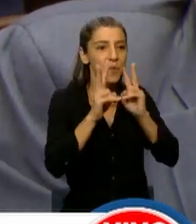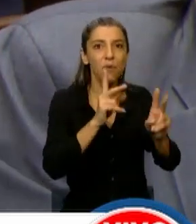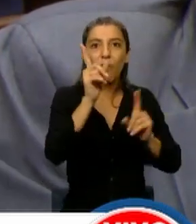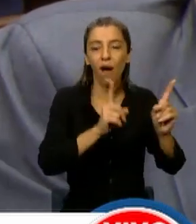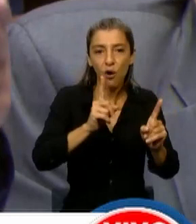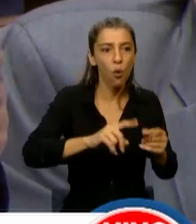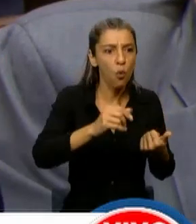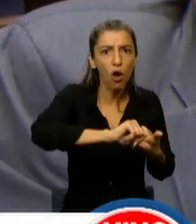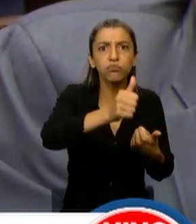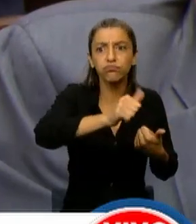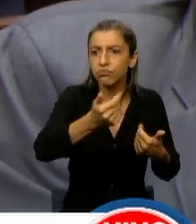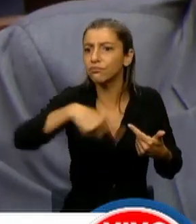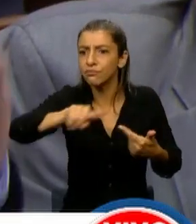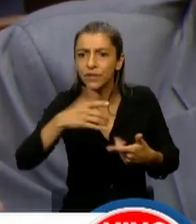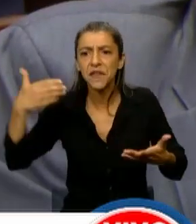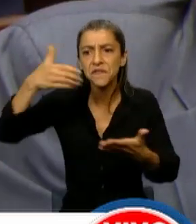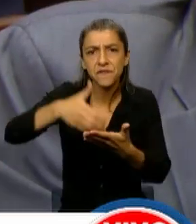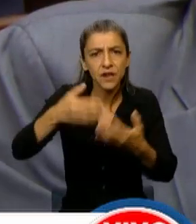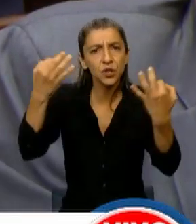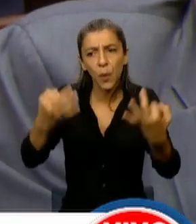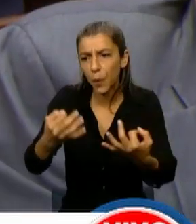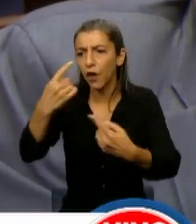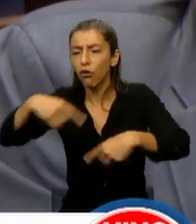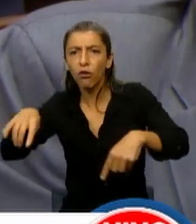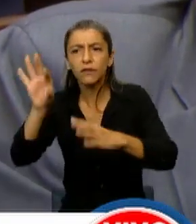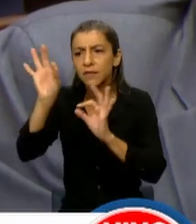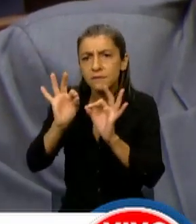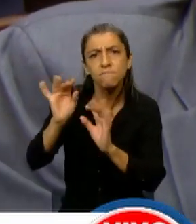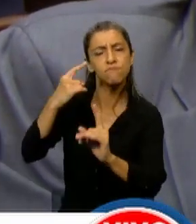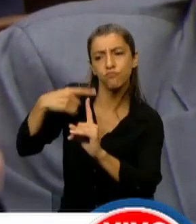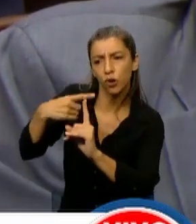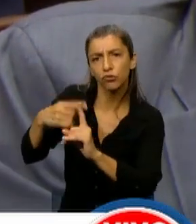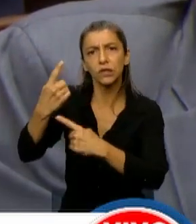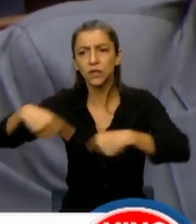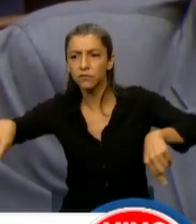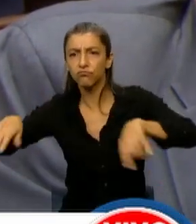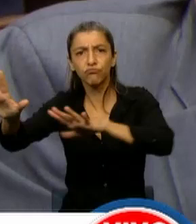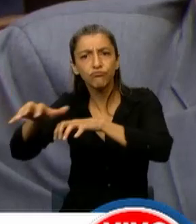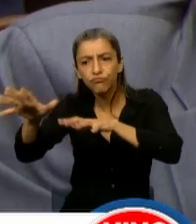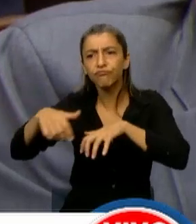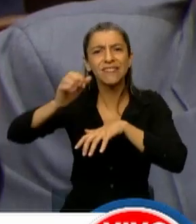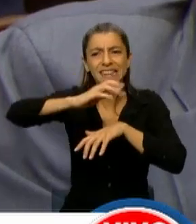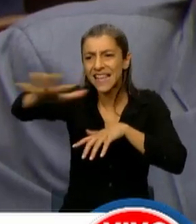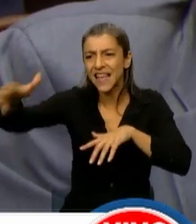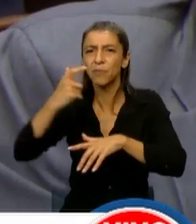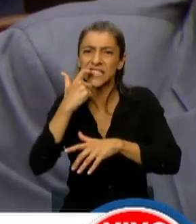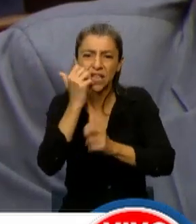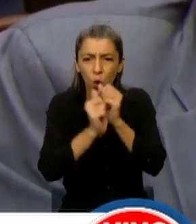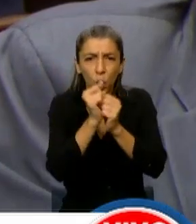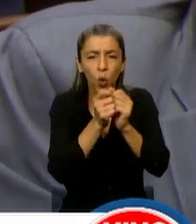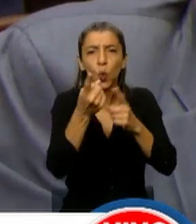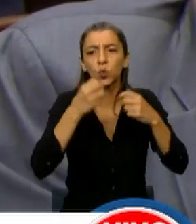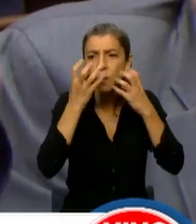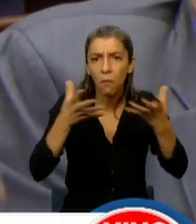progresos o de inversiones o de indicadores positivos en materia de actividad agropecuaria, de actividad industrial,